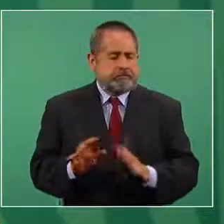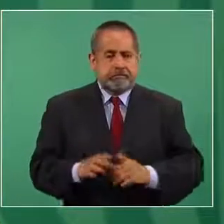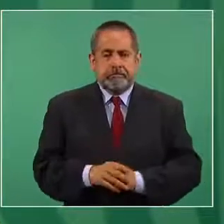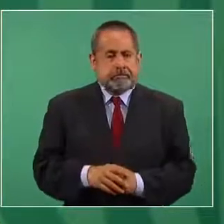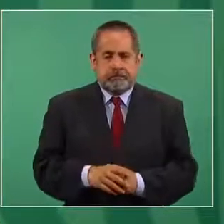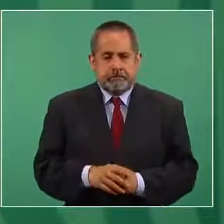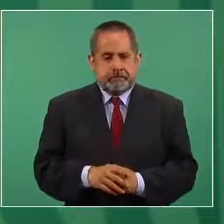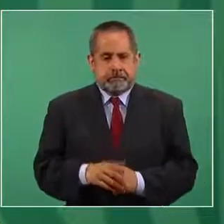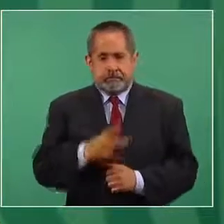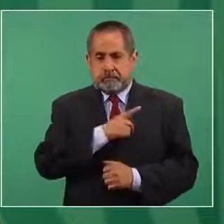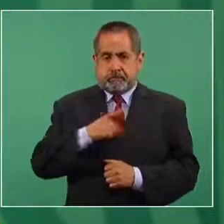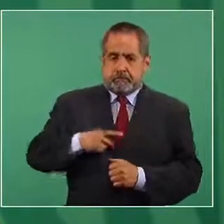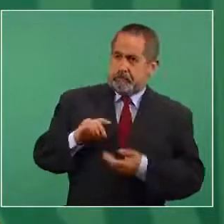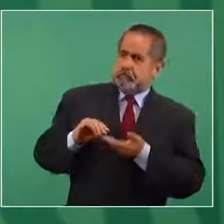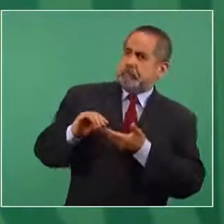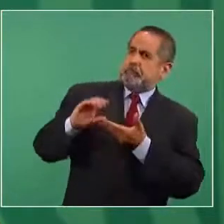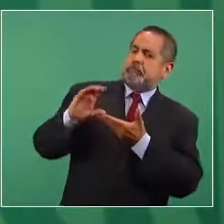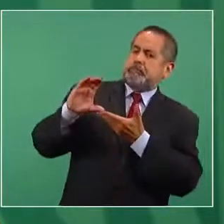Crece la deuda,